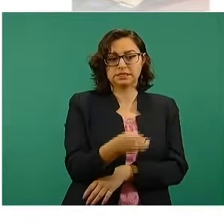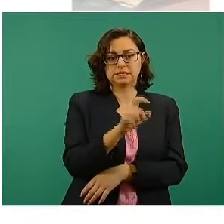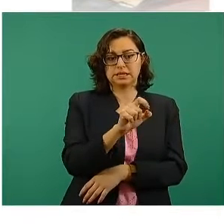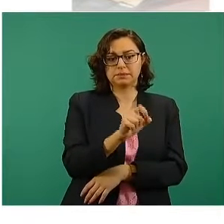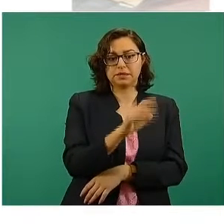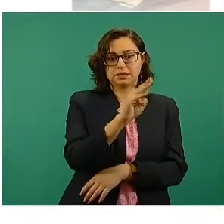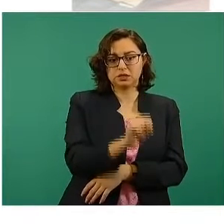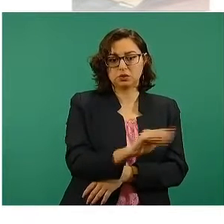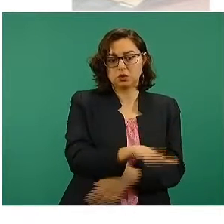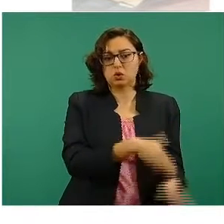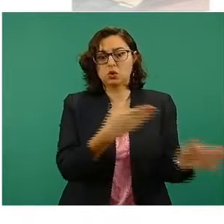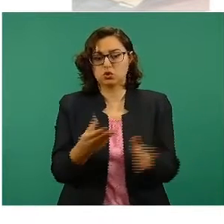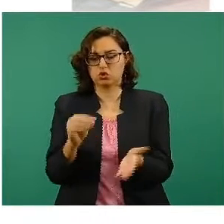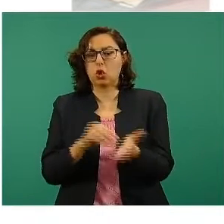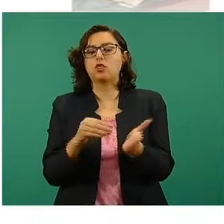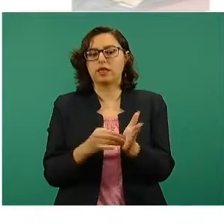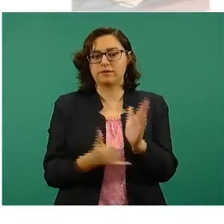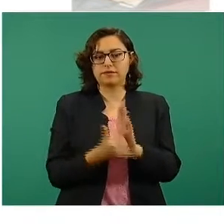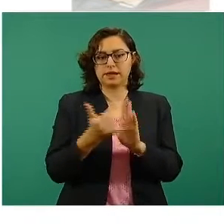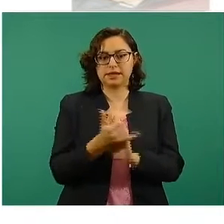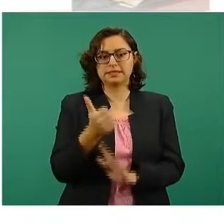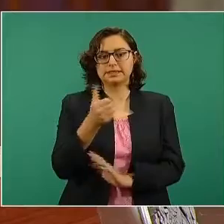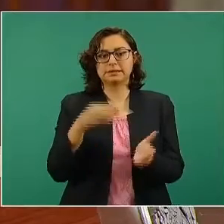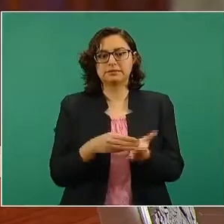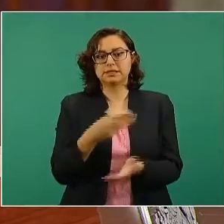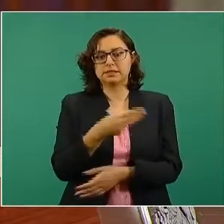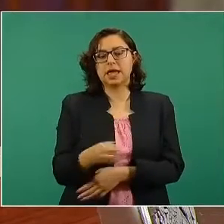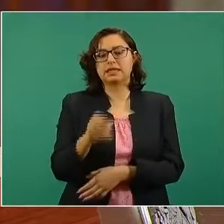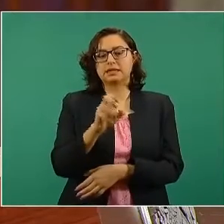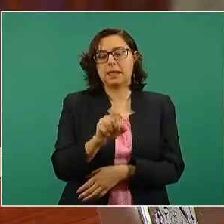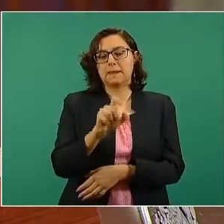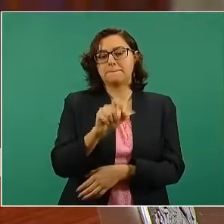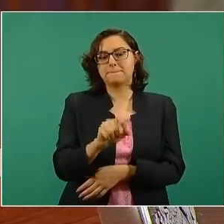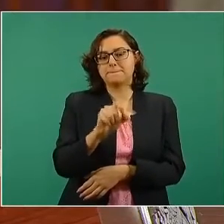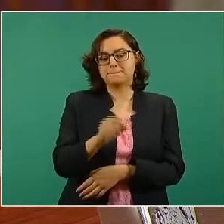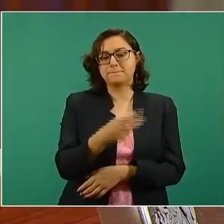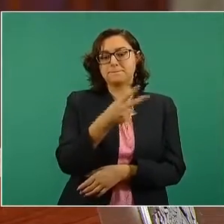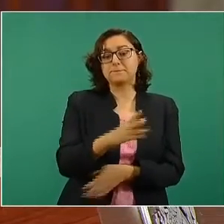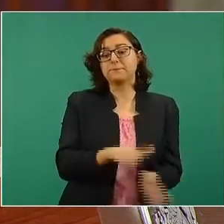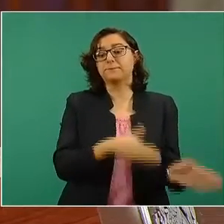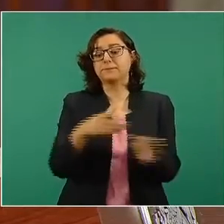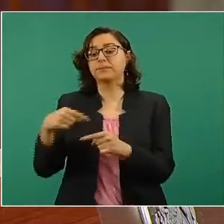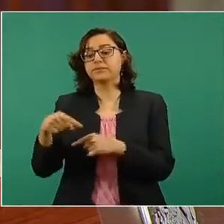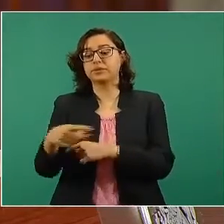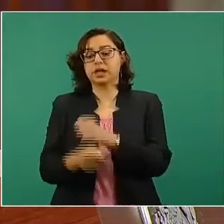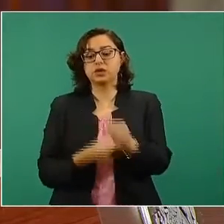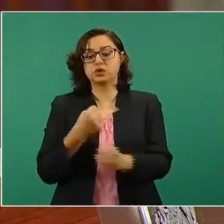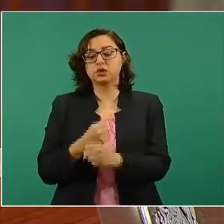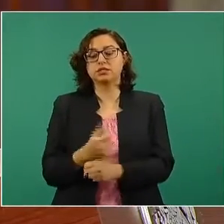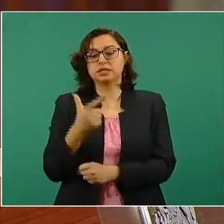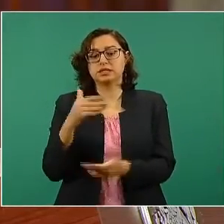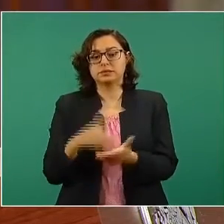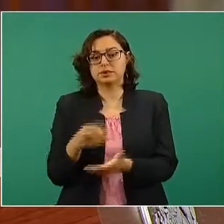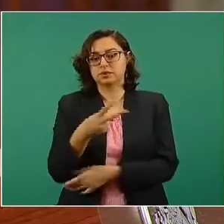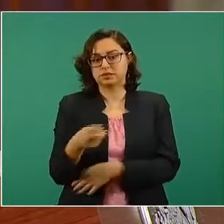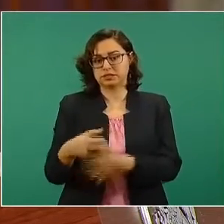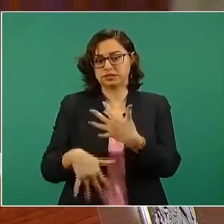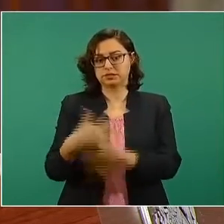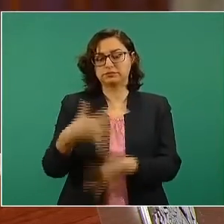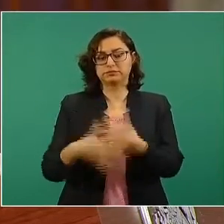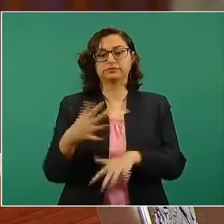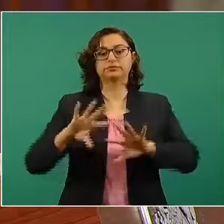6,329, en obra 1,292 y este año comenzaremos a intervenir en 7,215. Estamos hablando